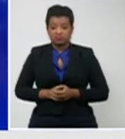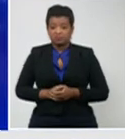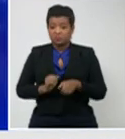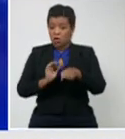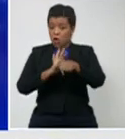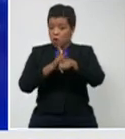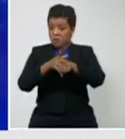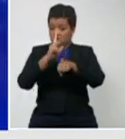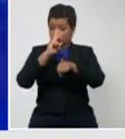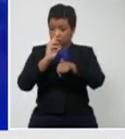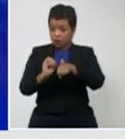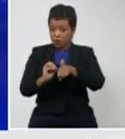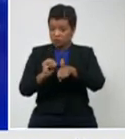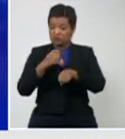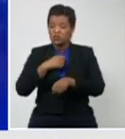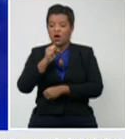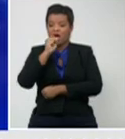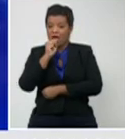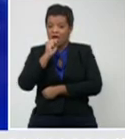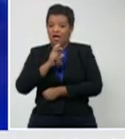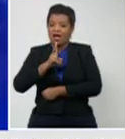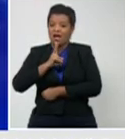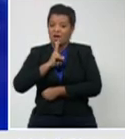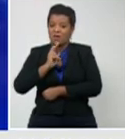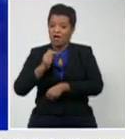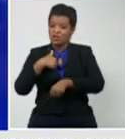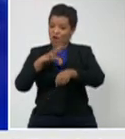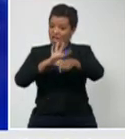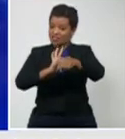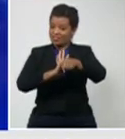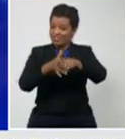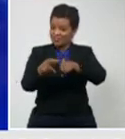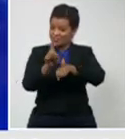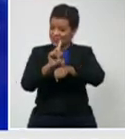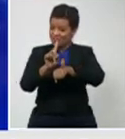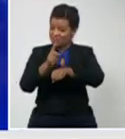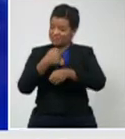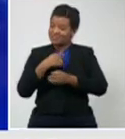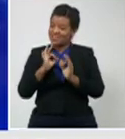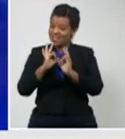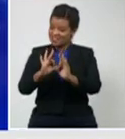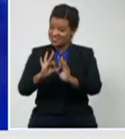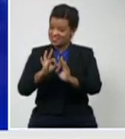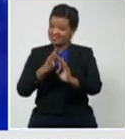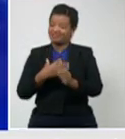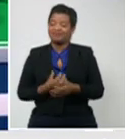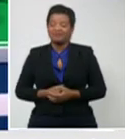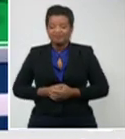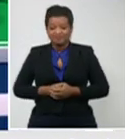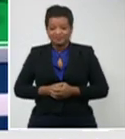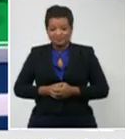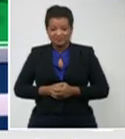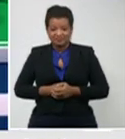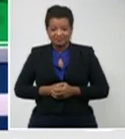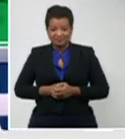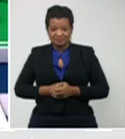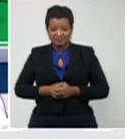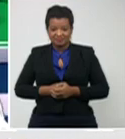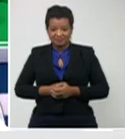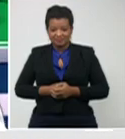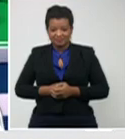y no es COVID, pero de todas formas yo tengo un componente alérgico que a veces me da estas cosas, aunque me voy a